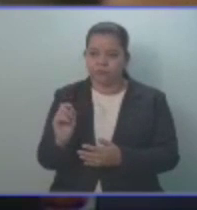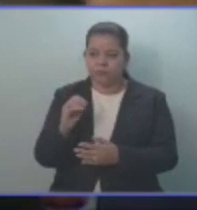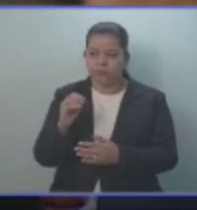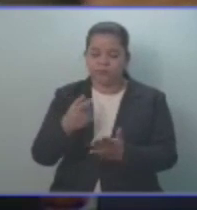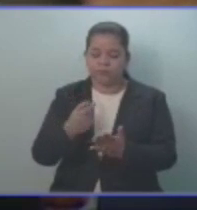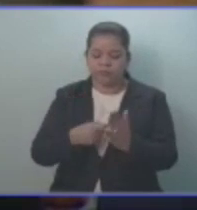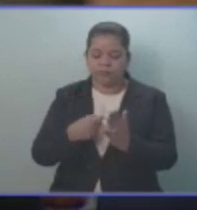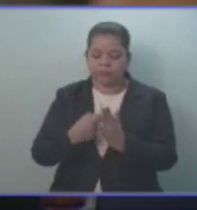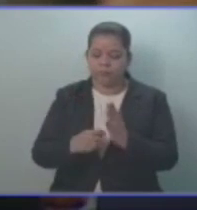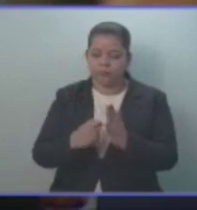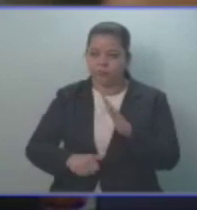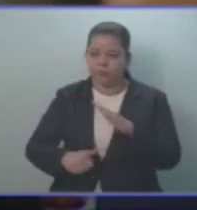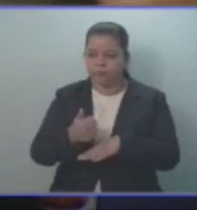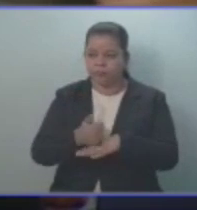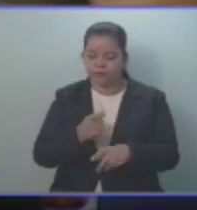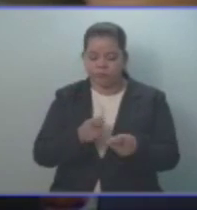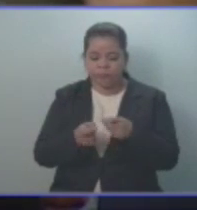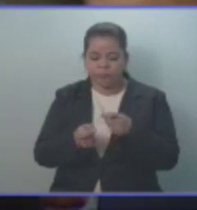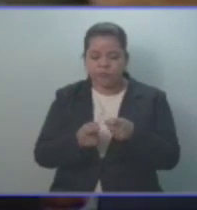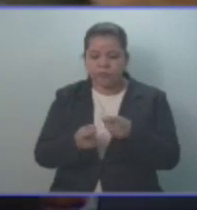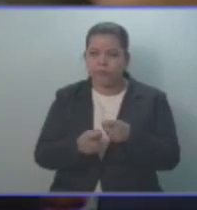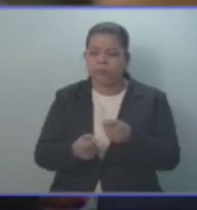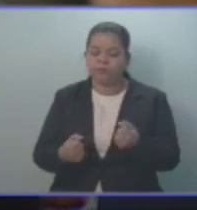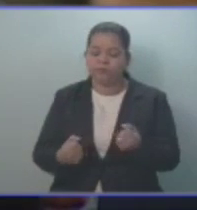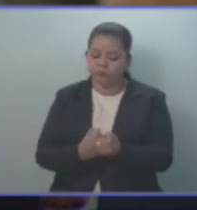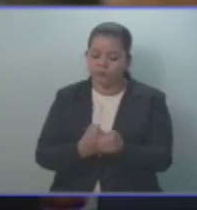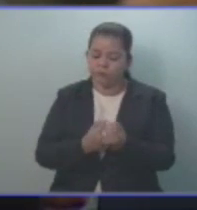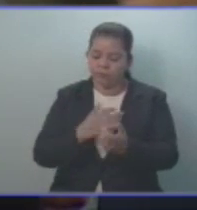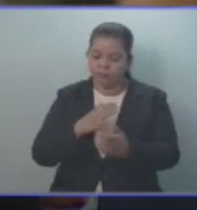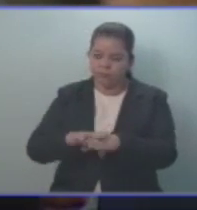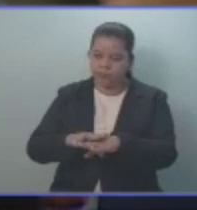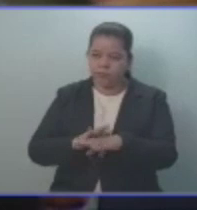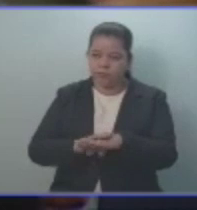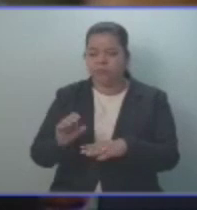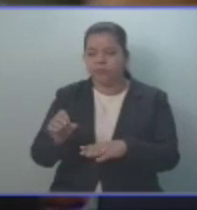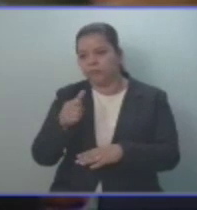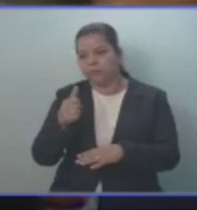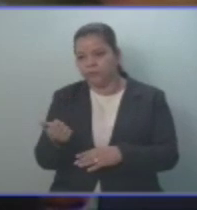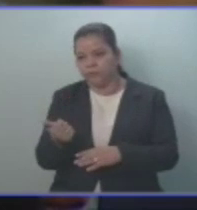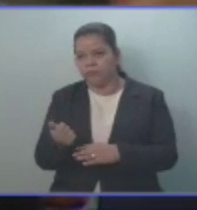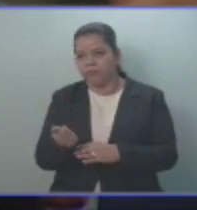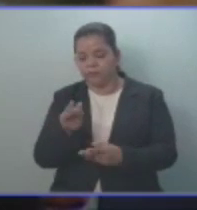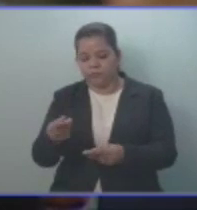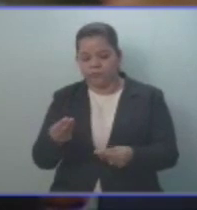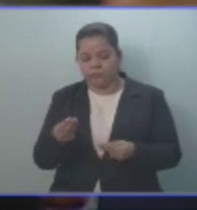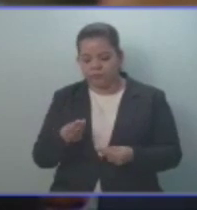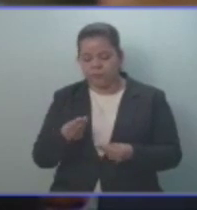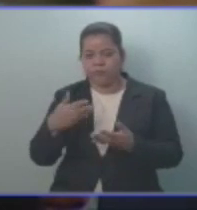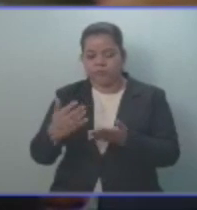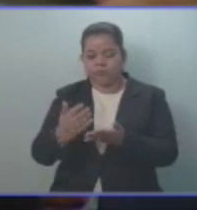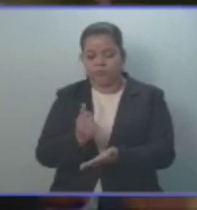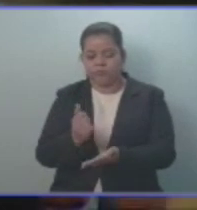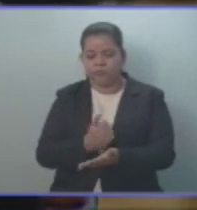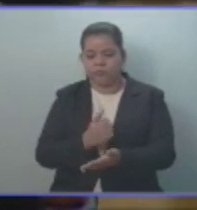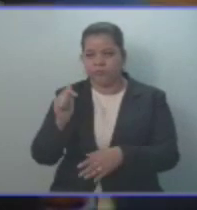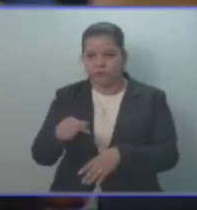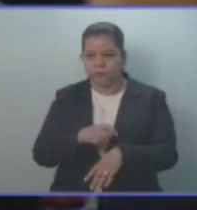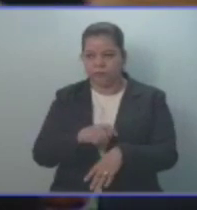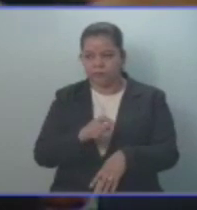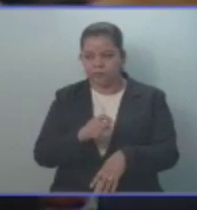multas administrativas, asistencias de notificación o traslado de documentos para los impuestos que se